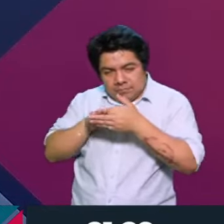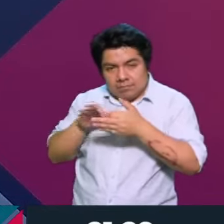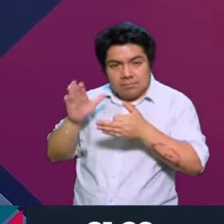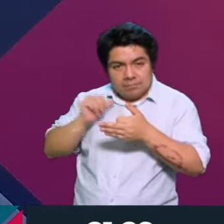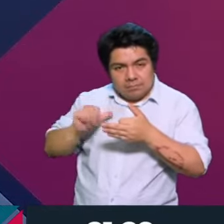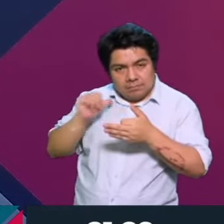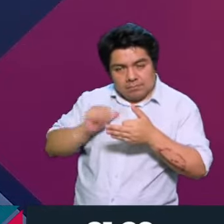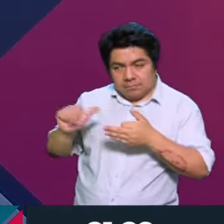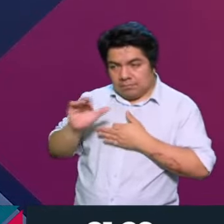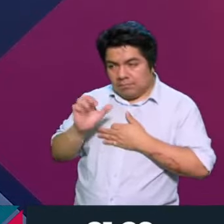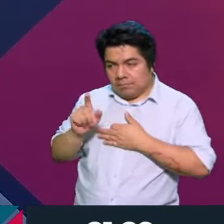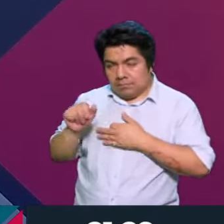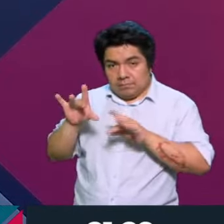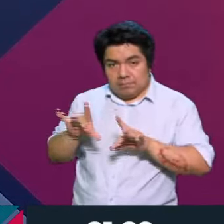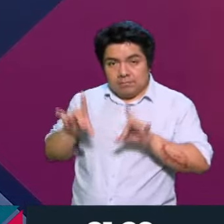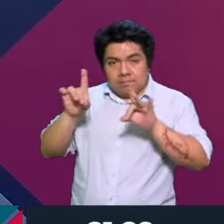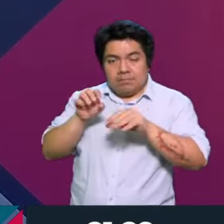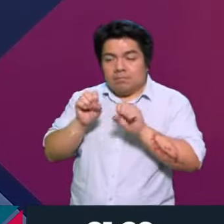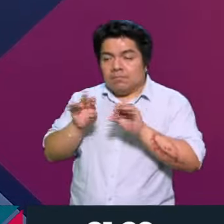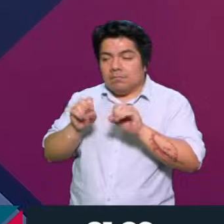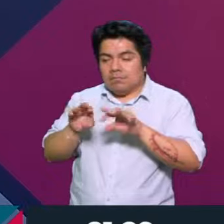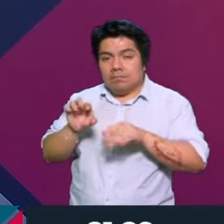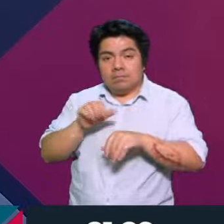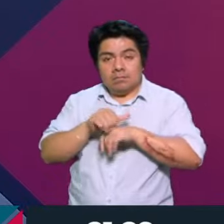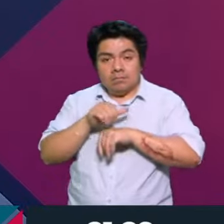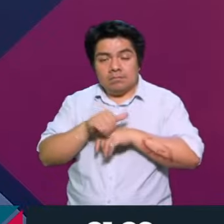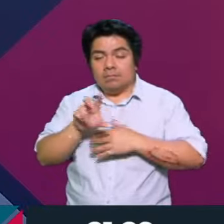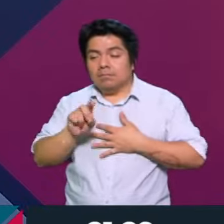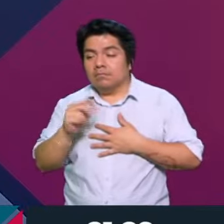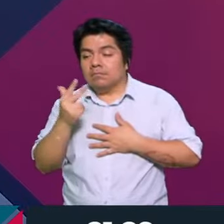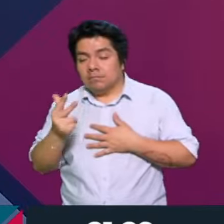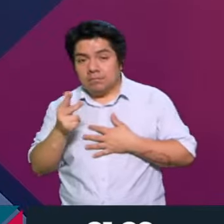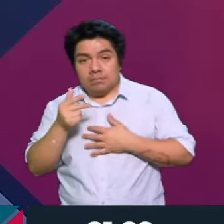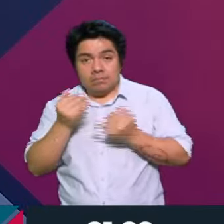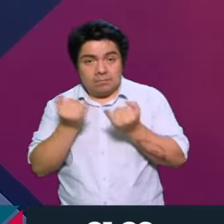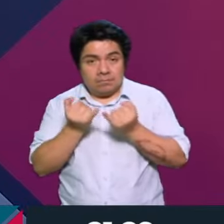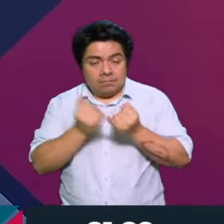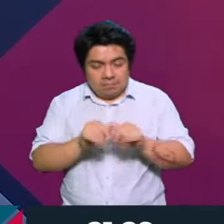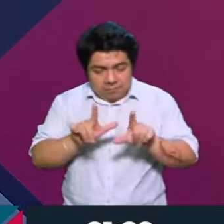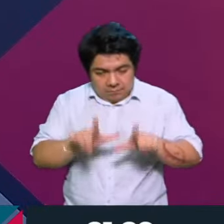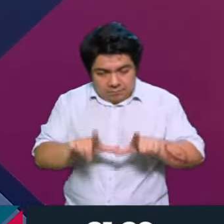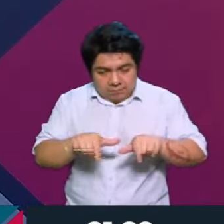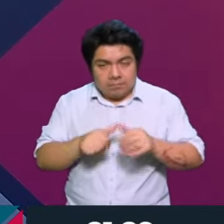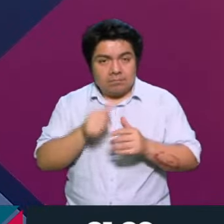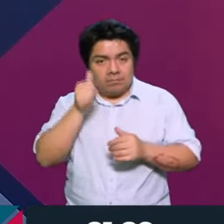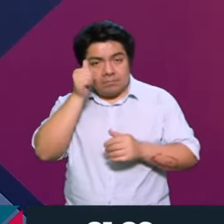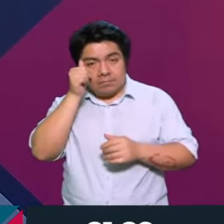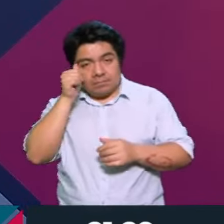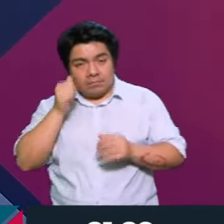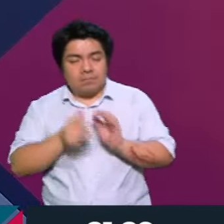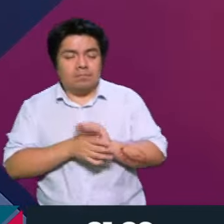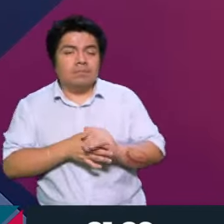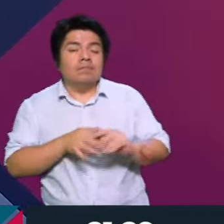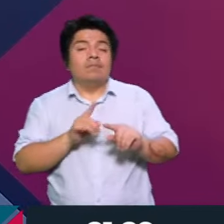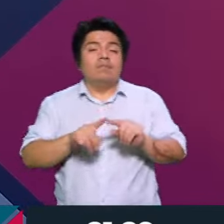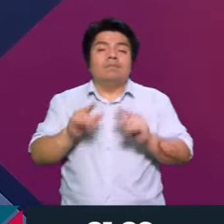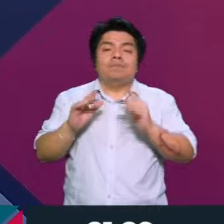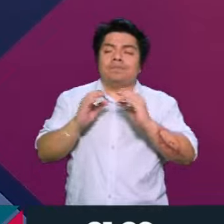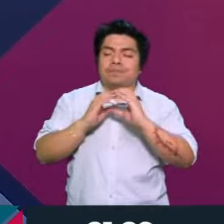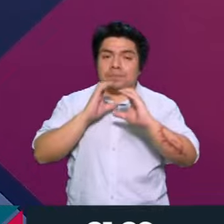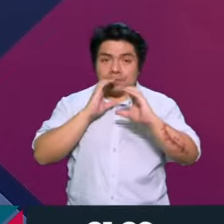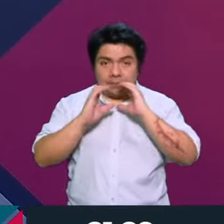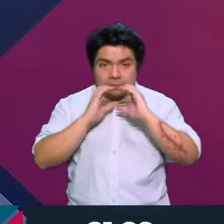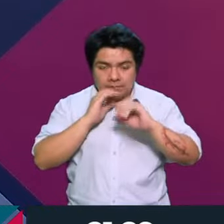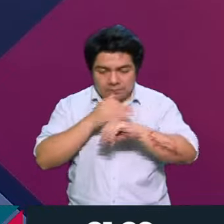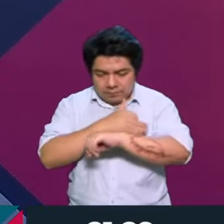del Ayuntamiento, en la oficina 38. Tenemos nuestro portal para la reconstrucción, y además tenemos un mecanismo de comunicación con las